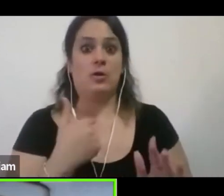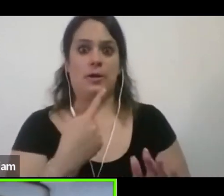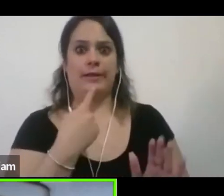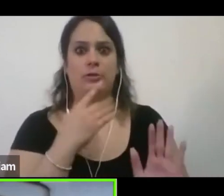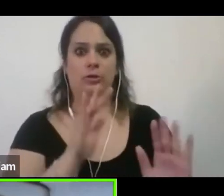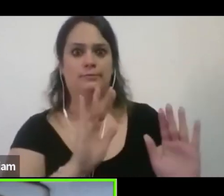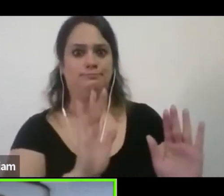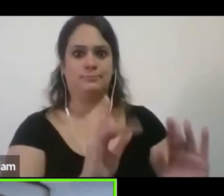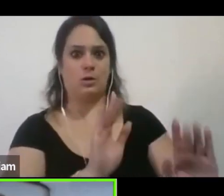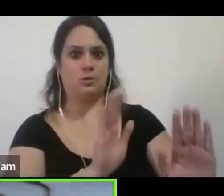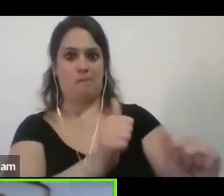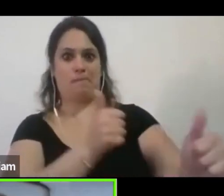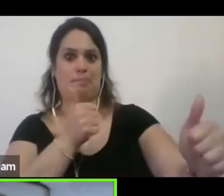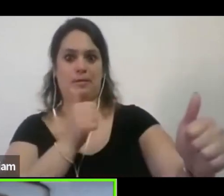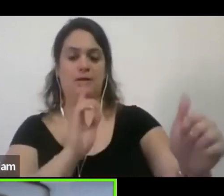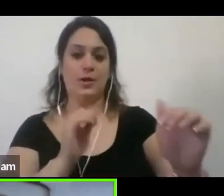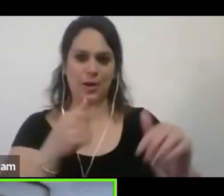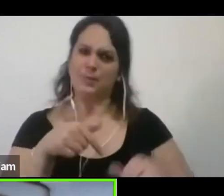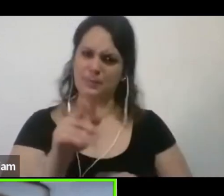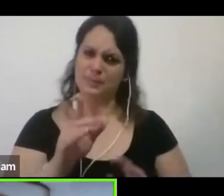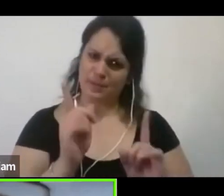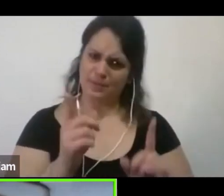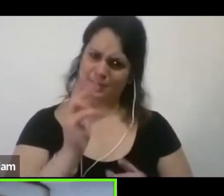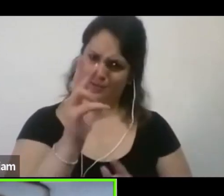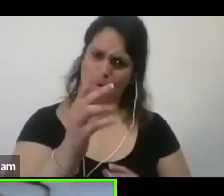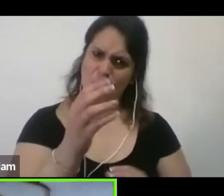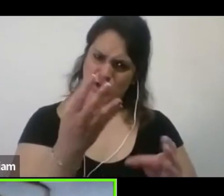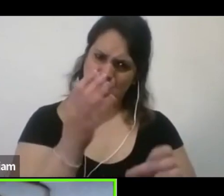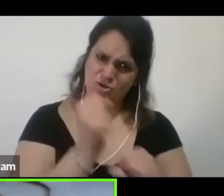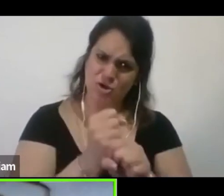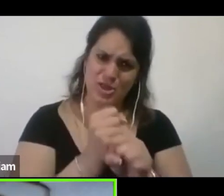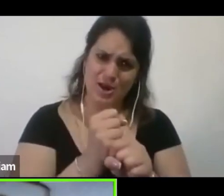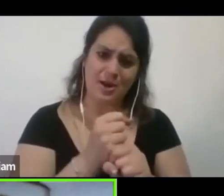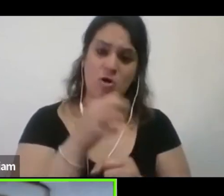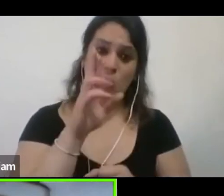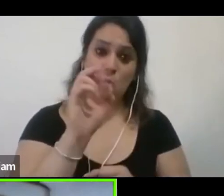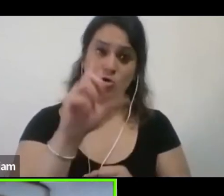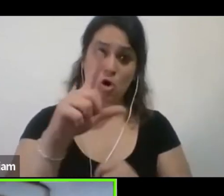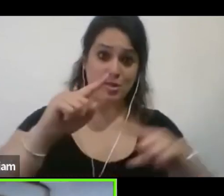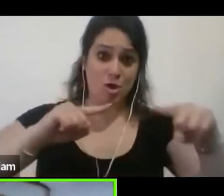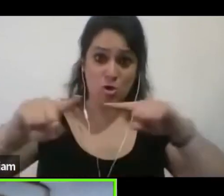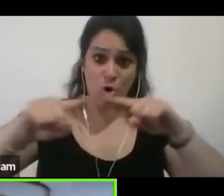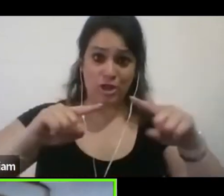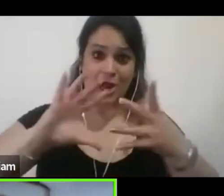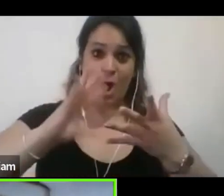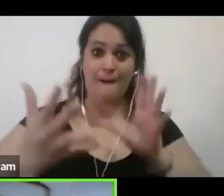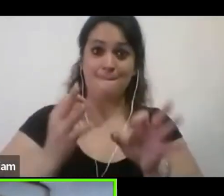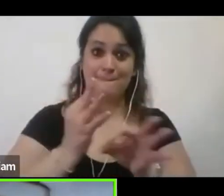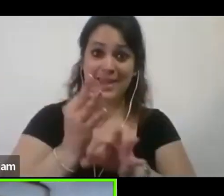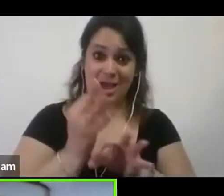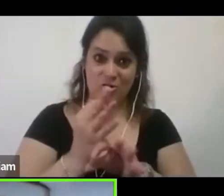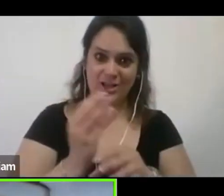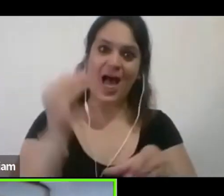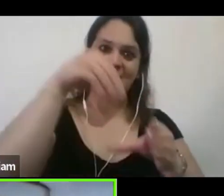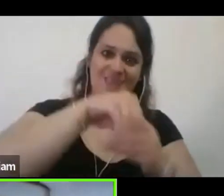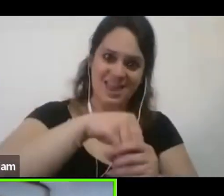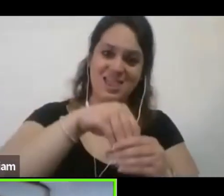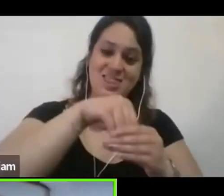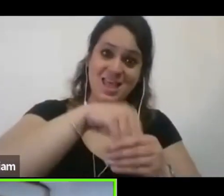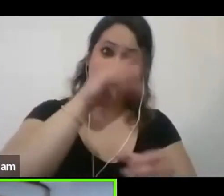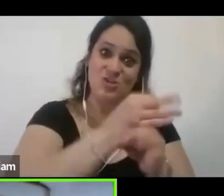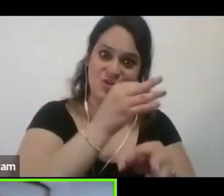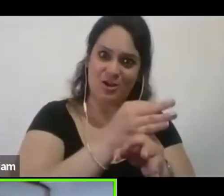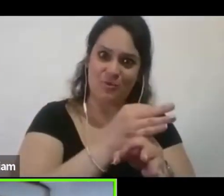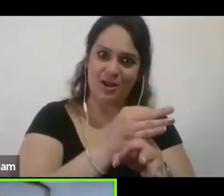condicionante. Lo digo porque yo también trabajo en el rol de coordinadora pedagógica en una escuela